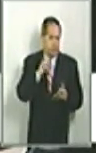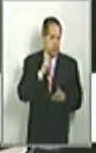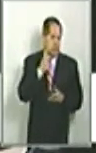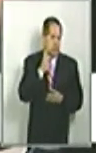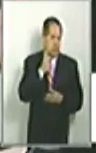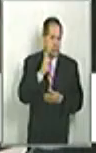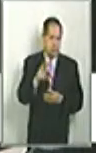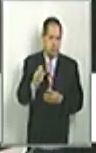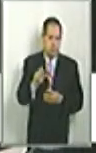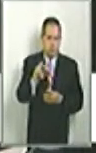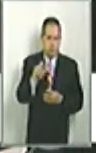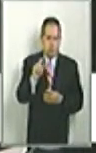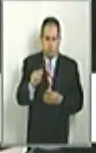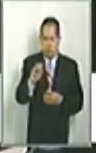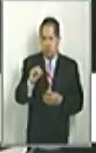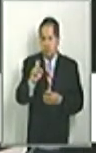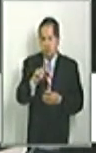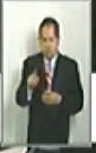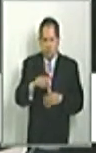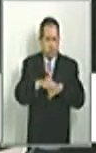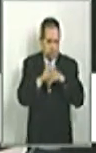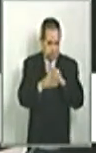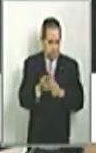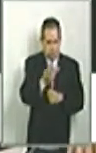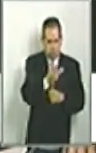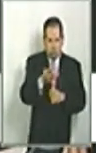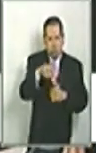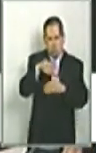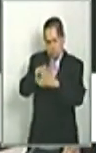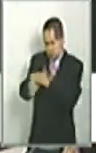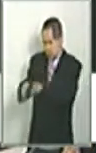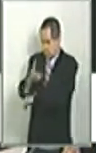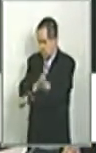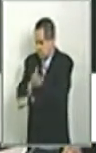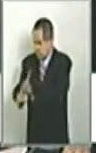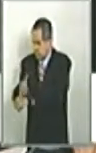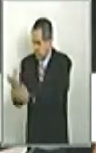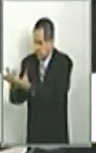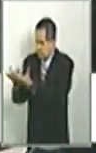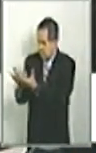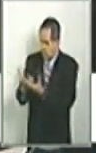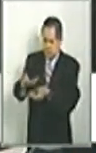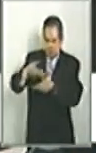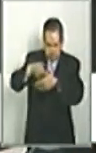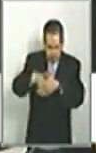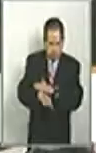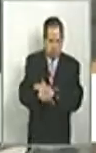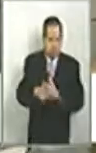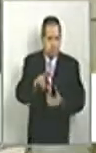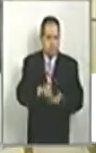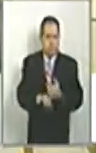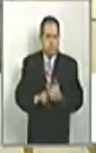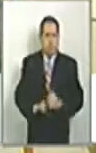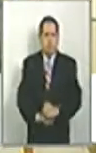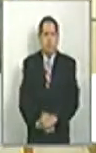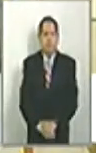diputada Arlet Muñoz. Si hace favor de ir por los 4 compañeros consejeros que han sido electos.